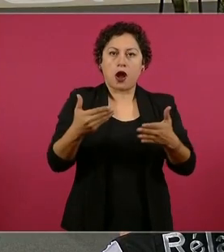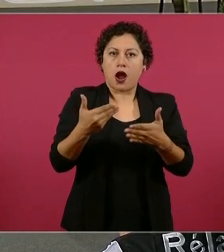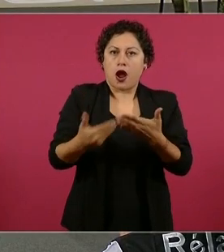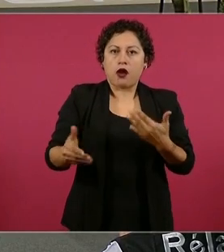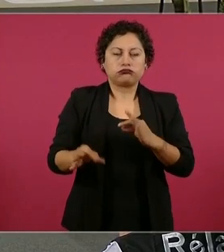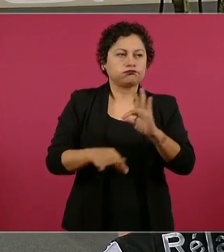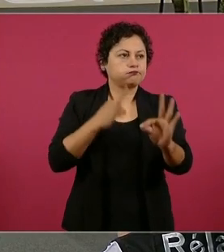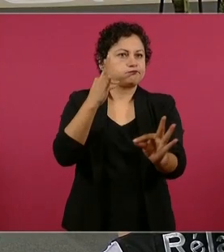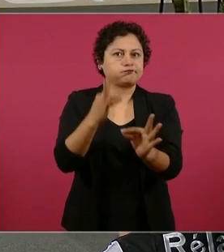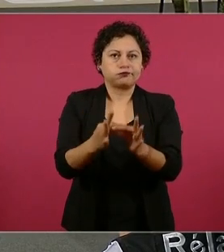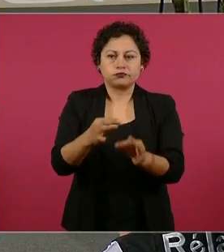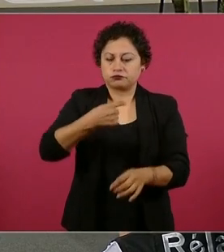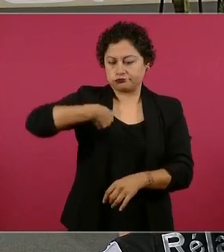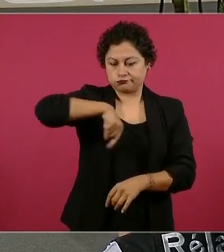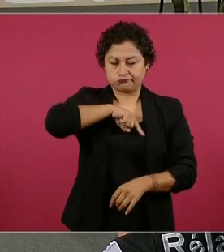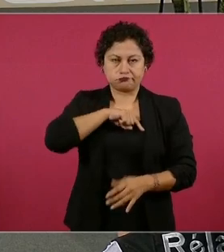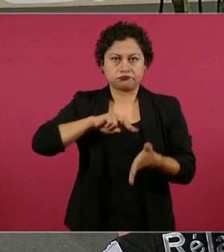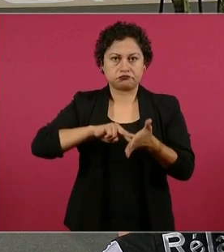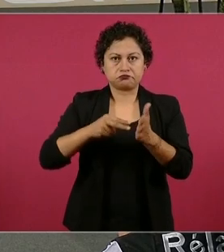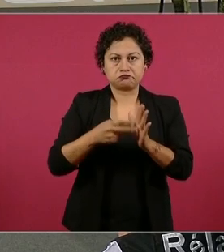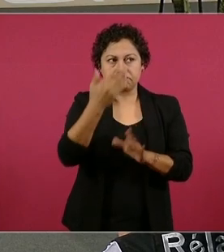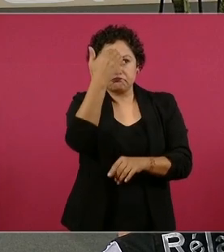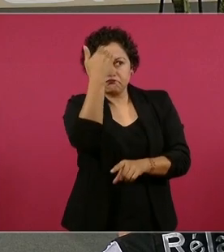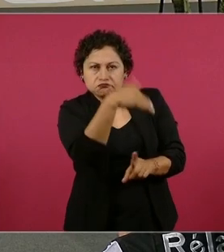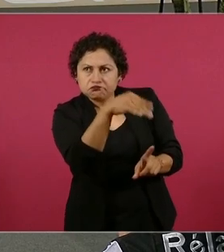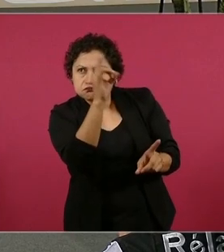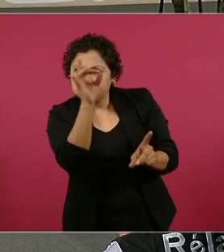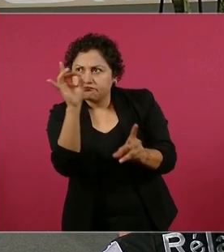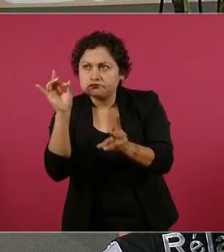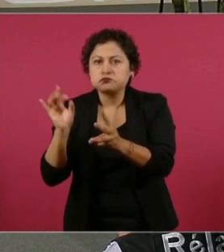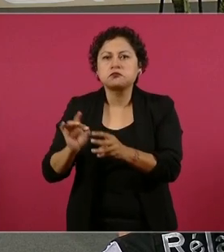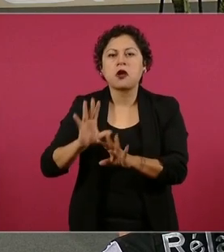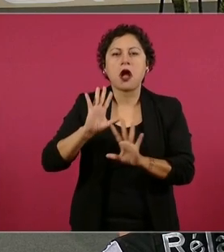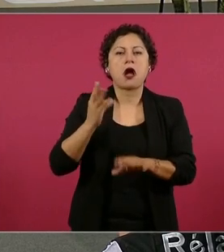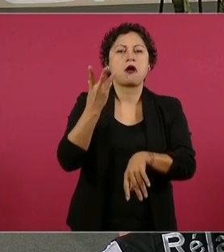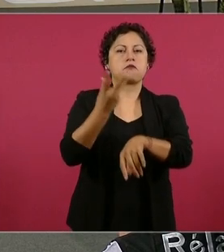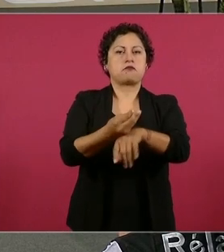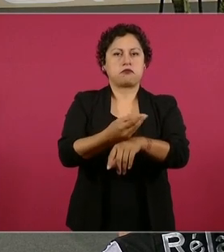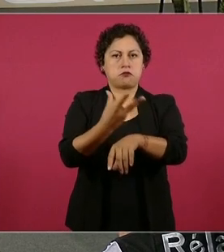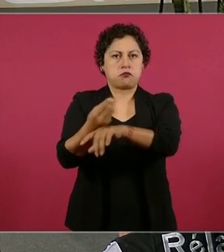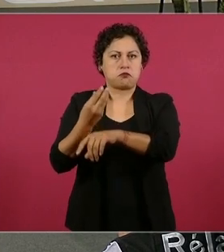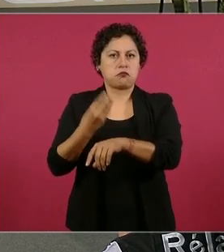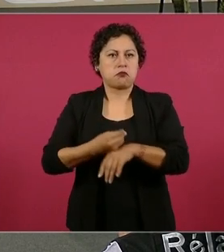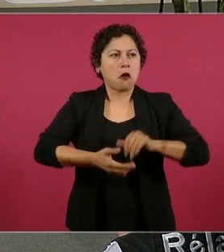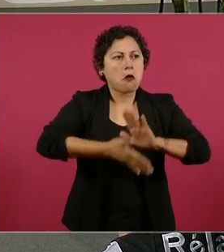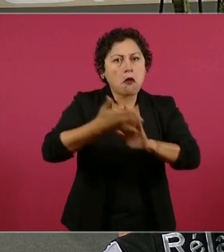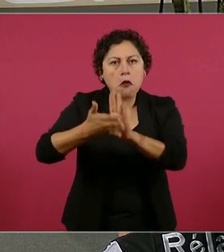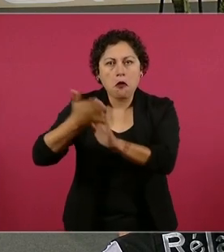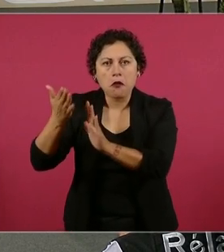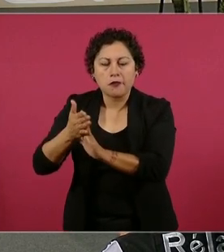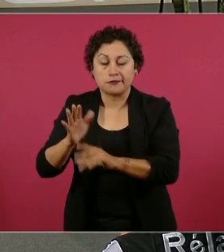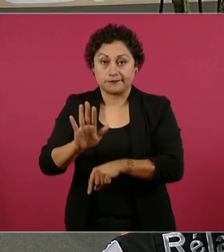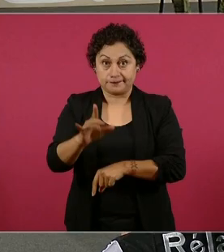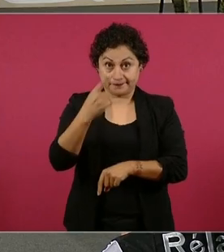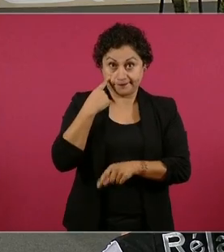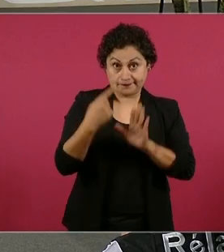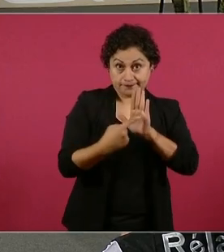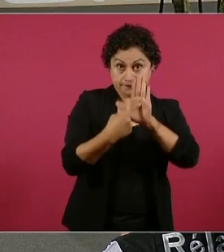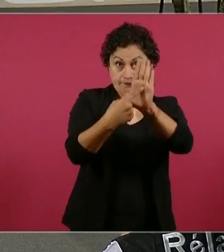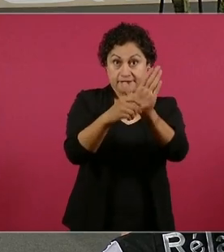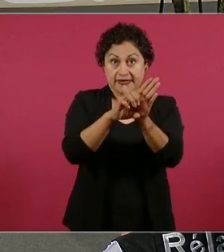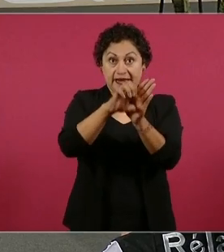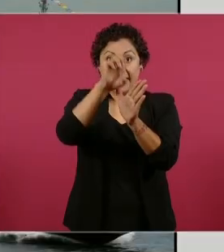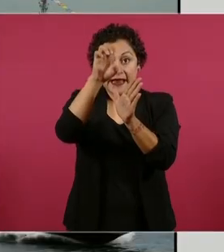de Marina. La que sigue, por favor. A continuación se les muestra algunos de los ejemplos de embarcaciones que han